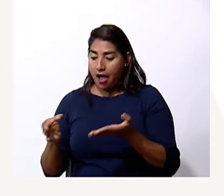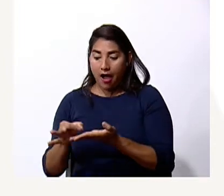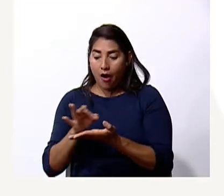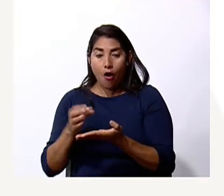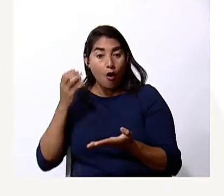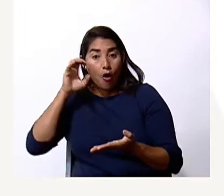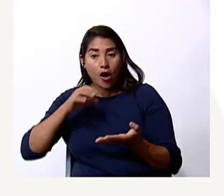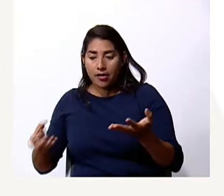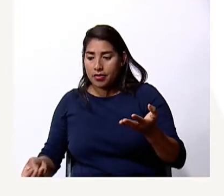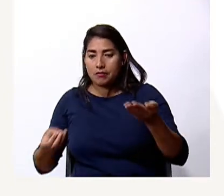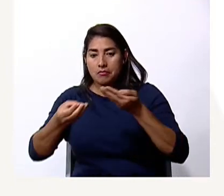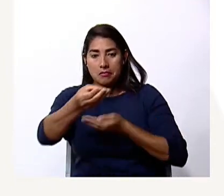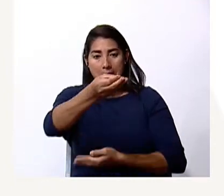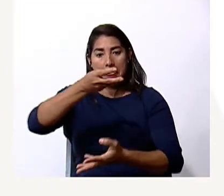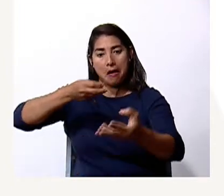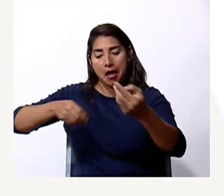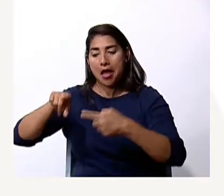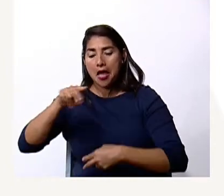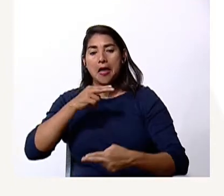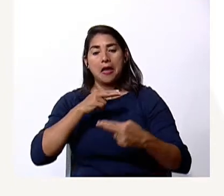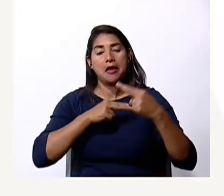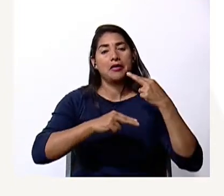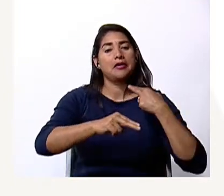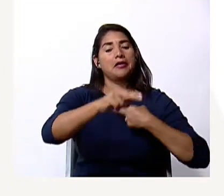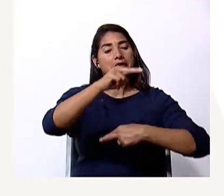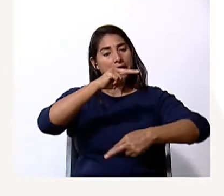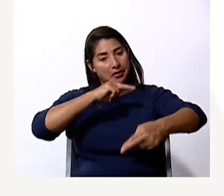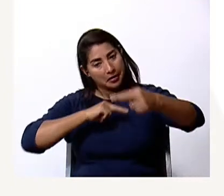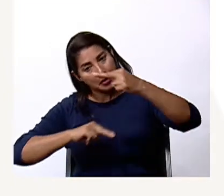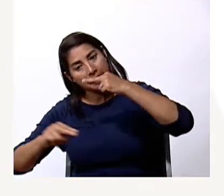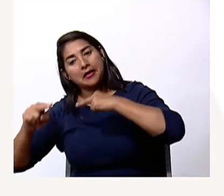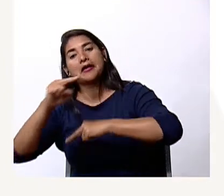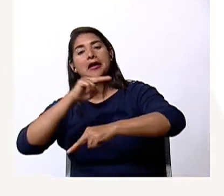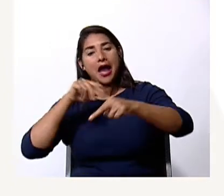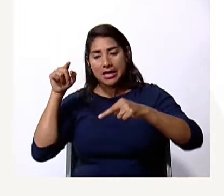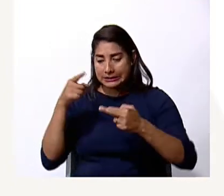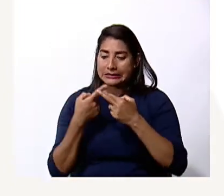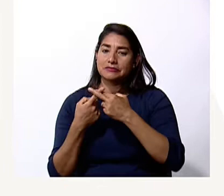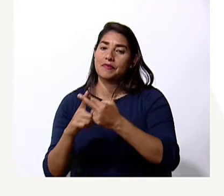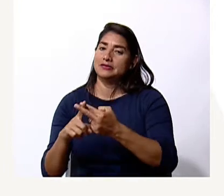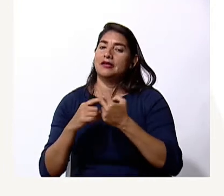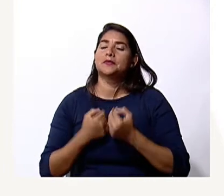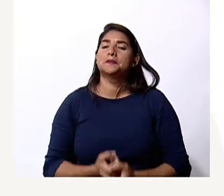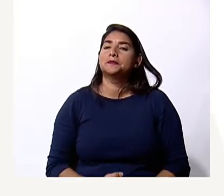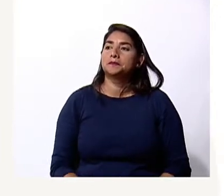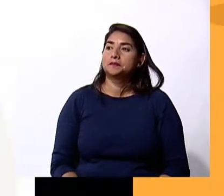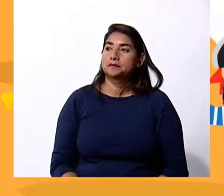Así se iniciaron las ferias de Matina.